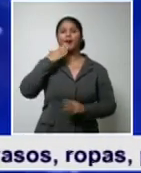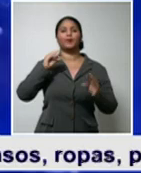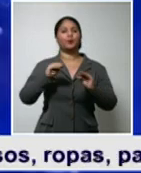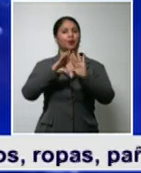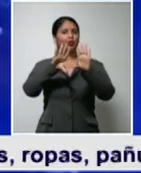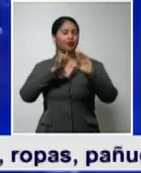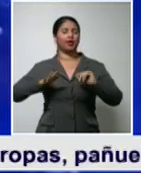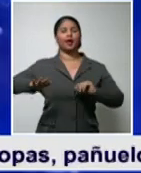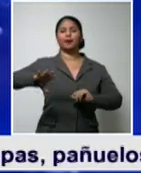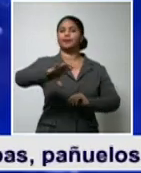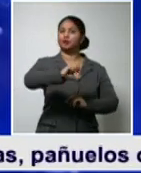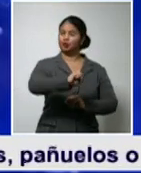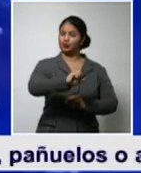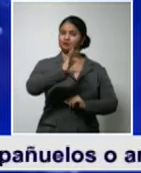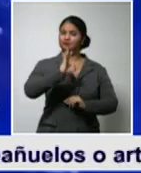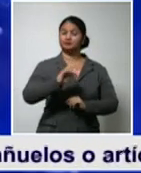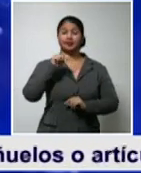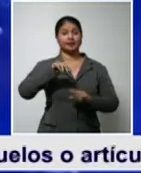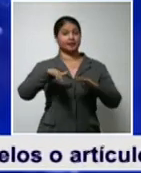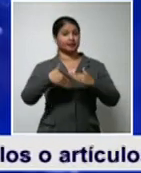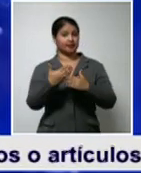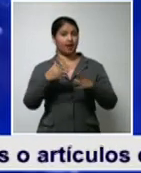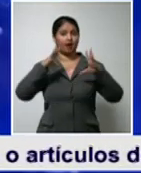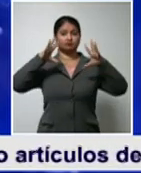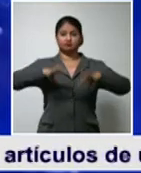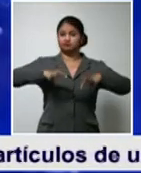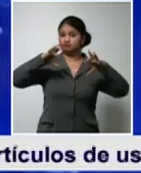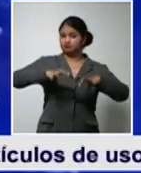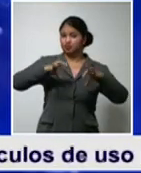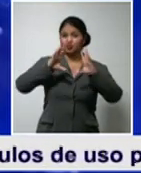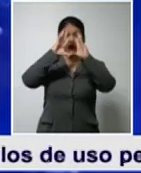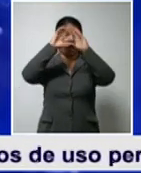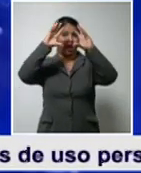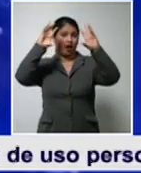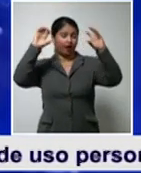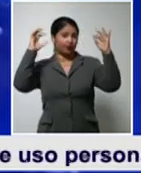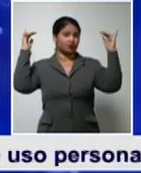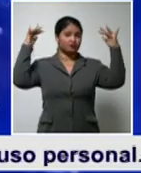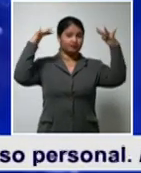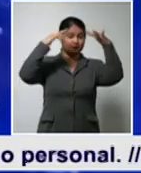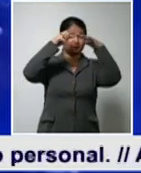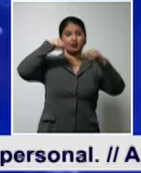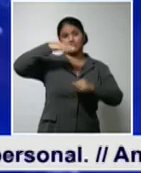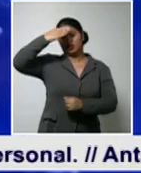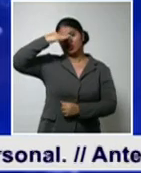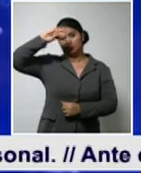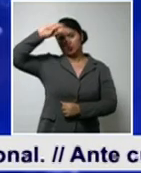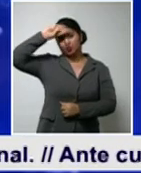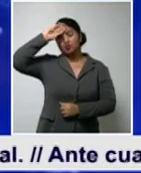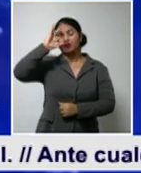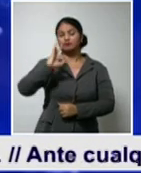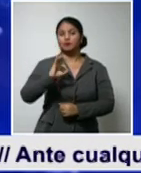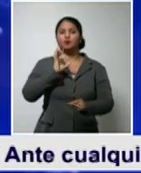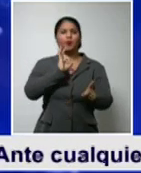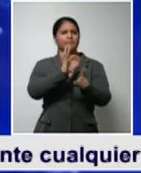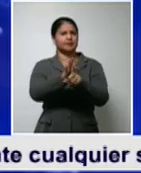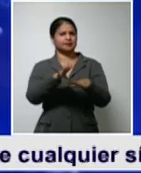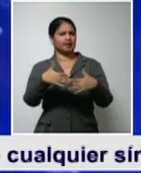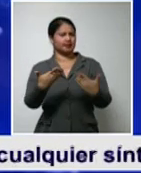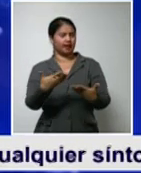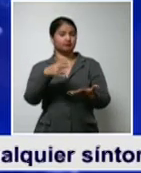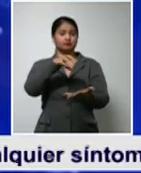Bastante nublado y lluvia en la capital cubana, en casi todo el país, inaugurándose también un nuevo centro en la